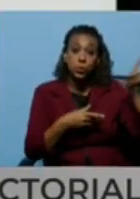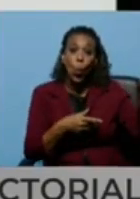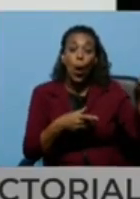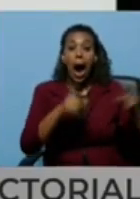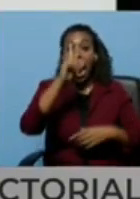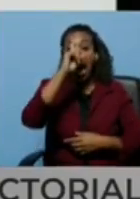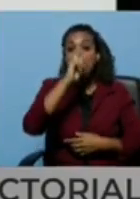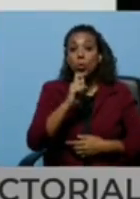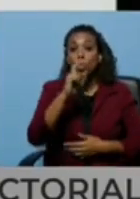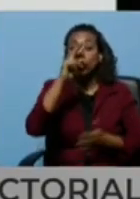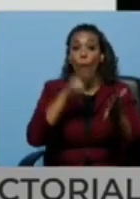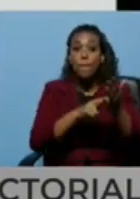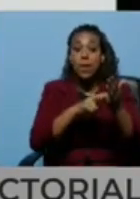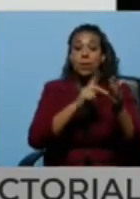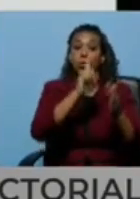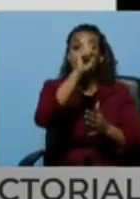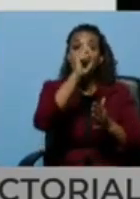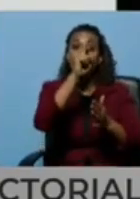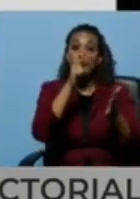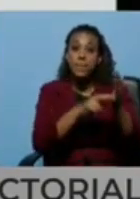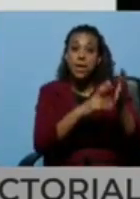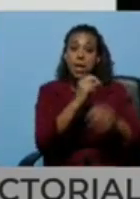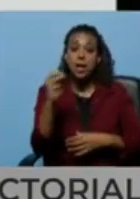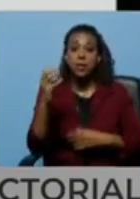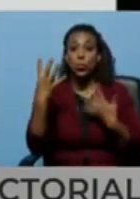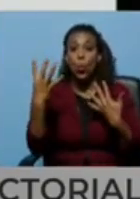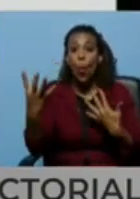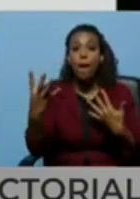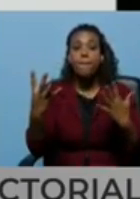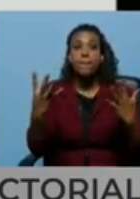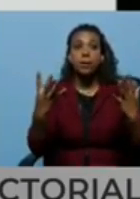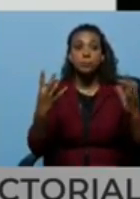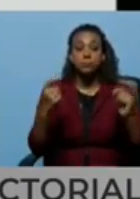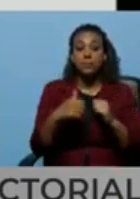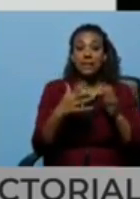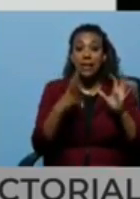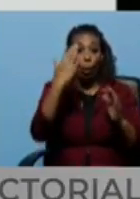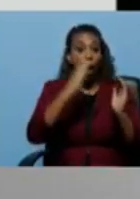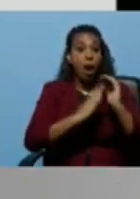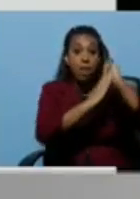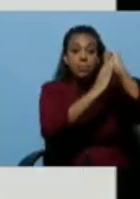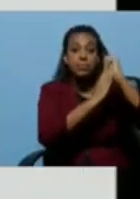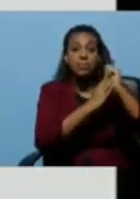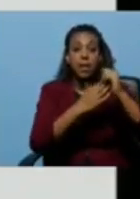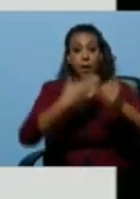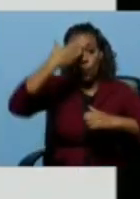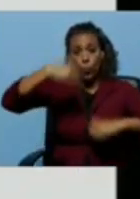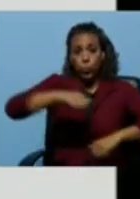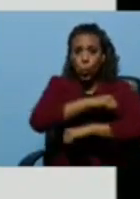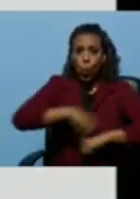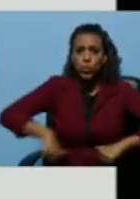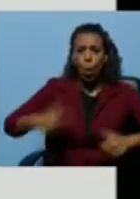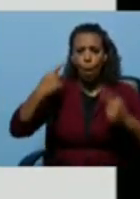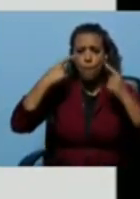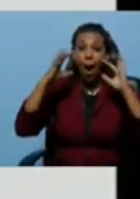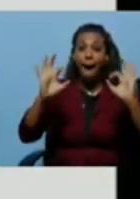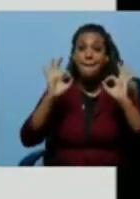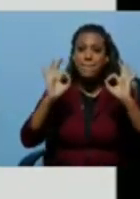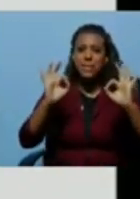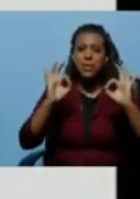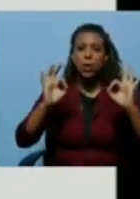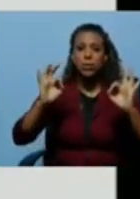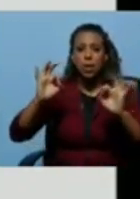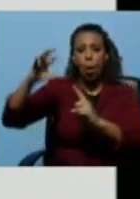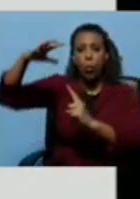desde el año 2009 pertenece a los cuerpos del Navy SEAL de Estados Unidos, que son operadores especiales de